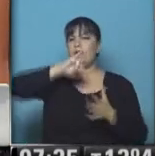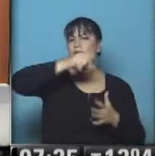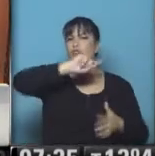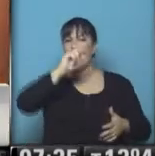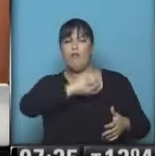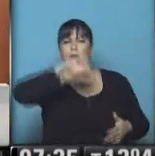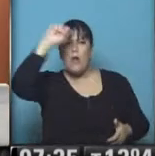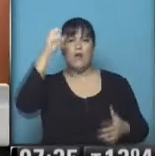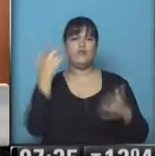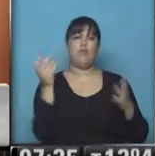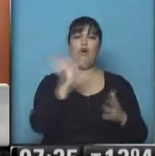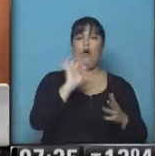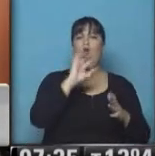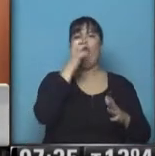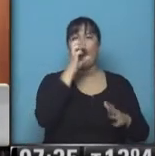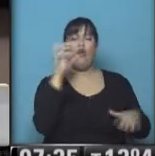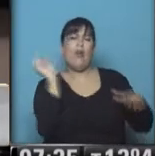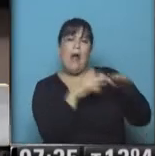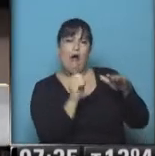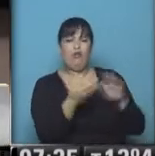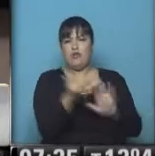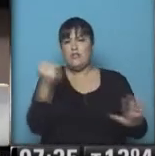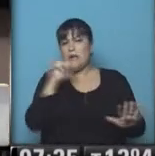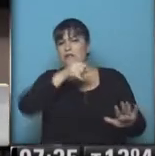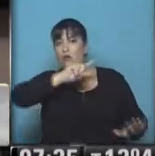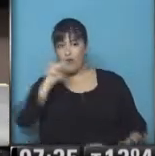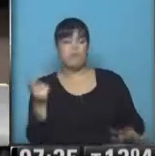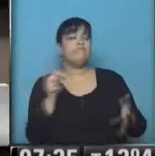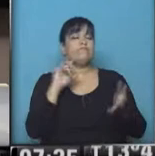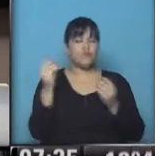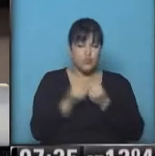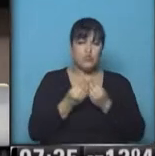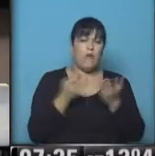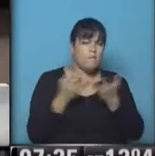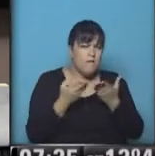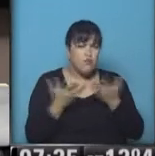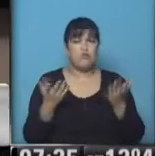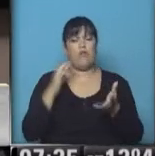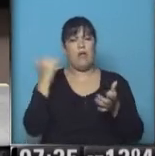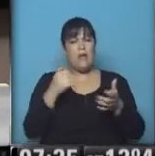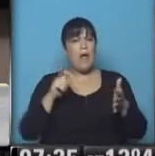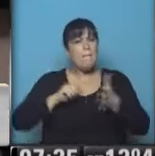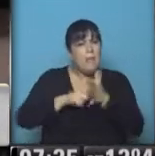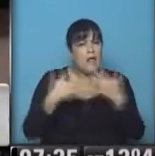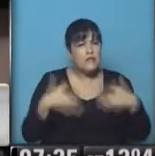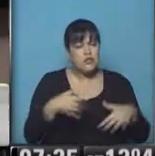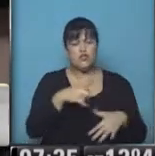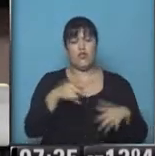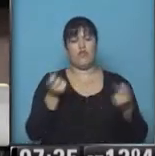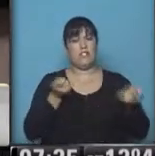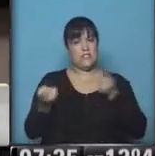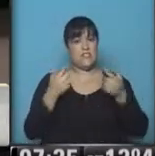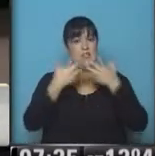si se eliminaba el dólar ahorro también se especuló mucho y hay mucha presión que se expresa a través del sistema financiero